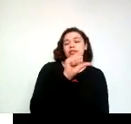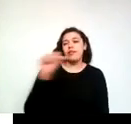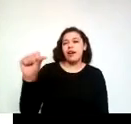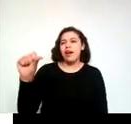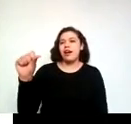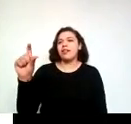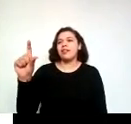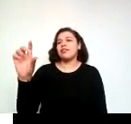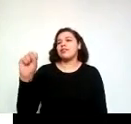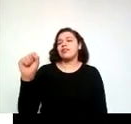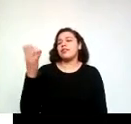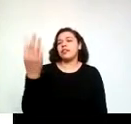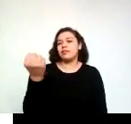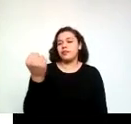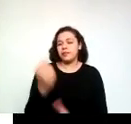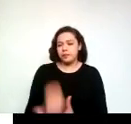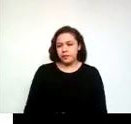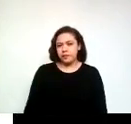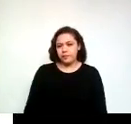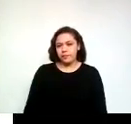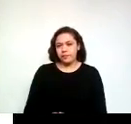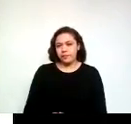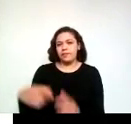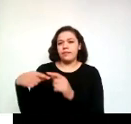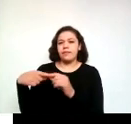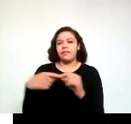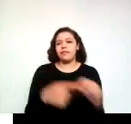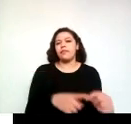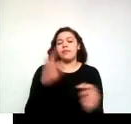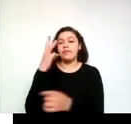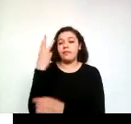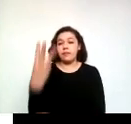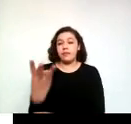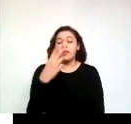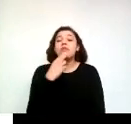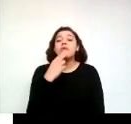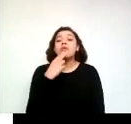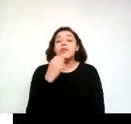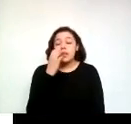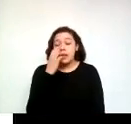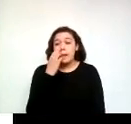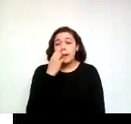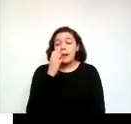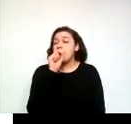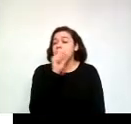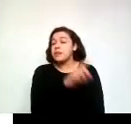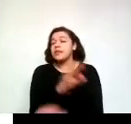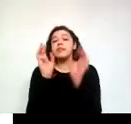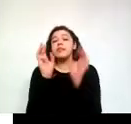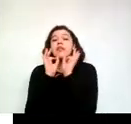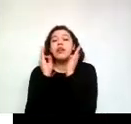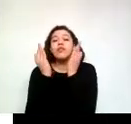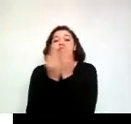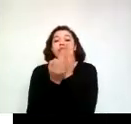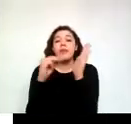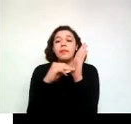¿De acuerdo? La guía de referencia 3 utiliza exactamente la misma metodología que